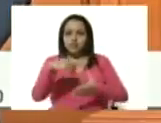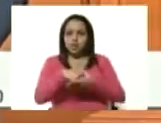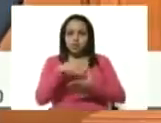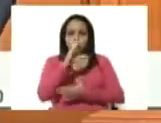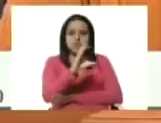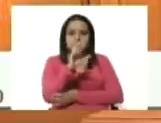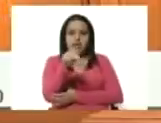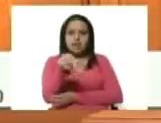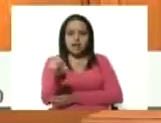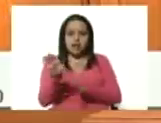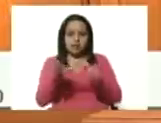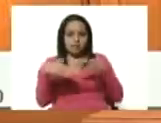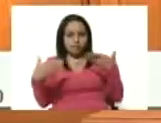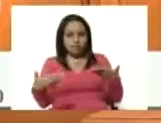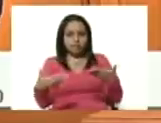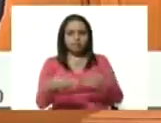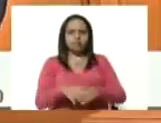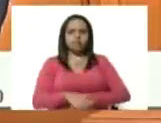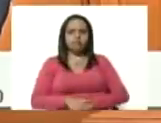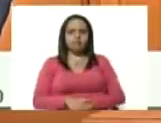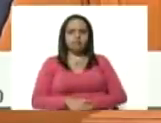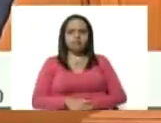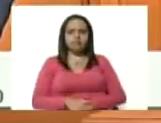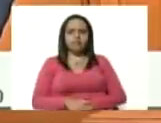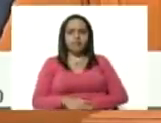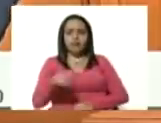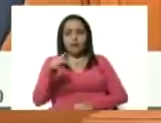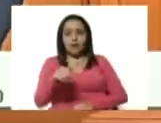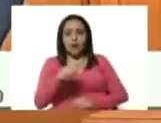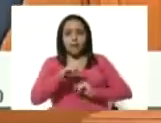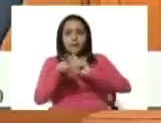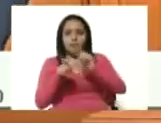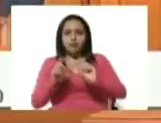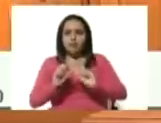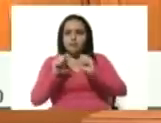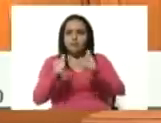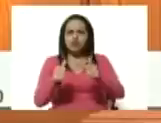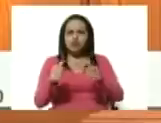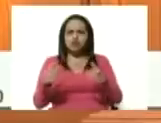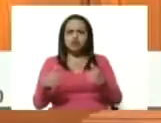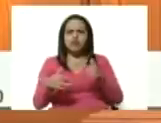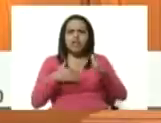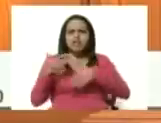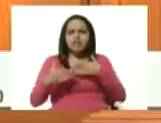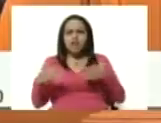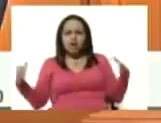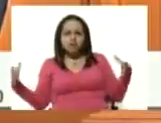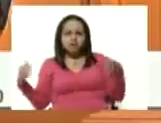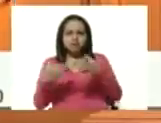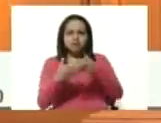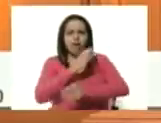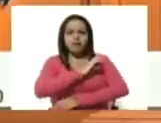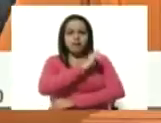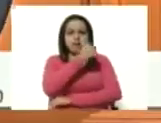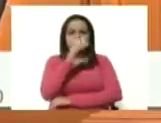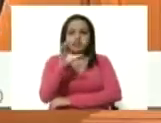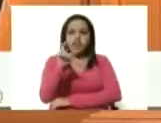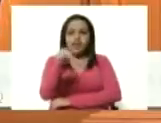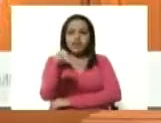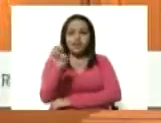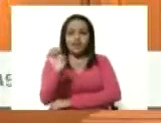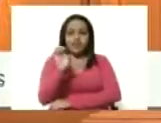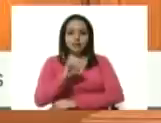electoral. Esa consulta empezó con una sesión permanente de la Junta Directiva del Consejo Nacional